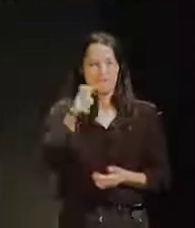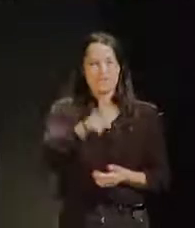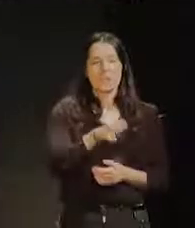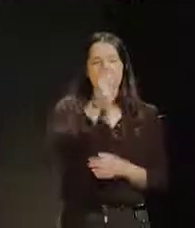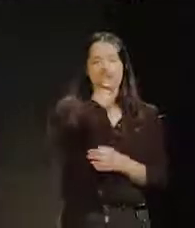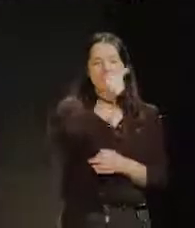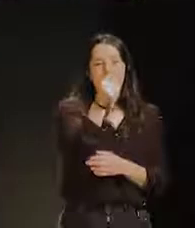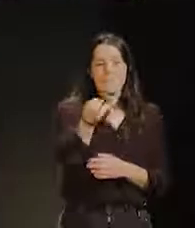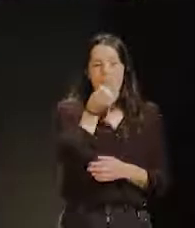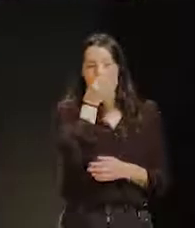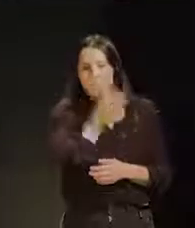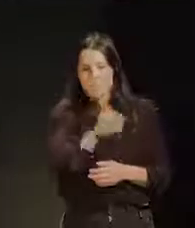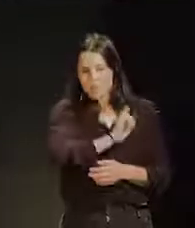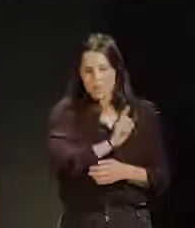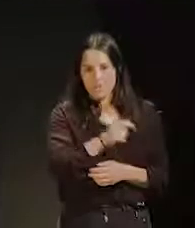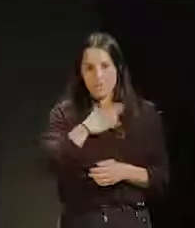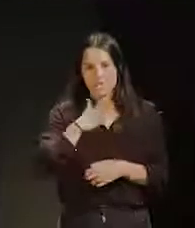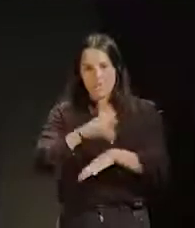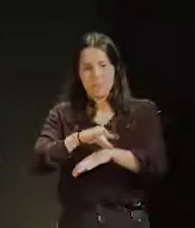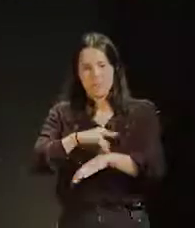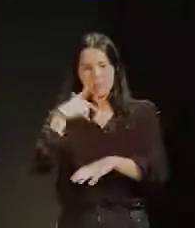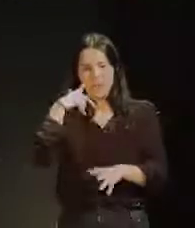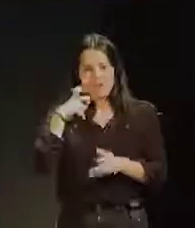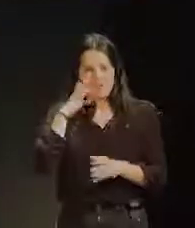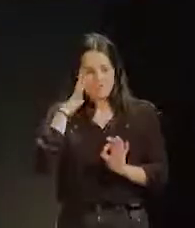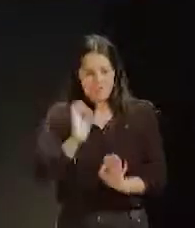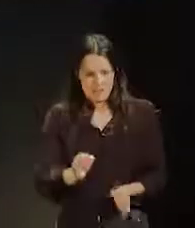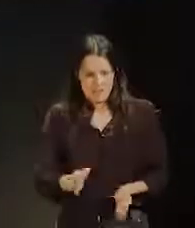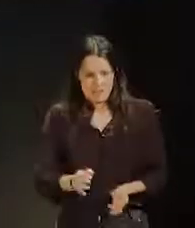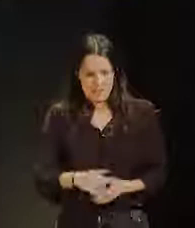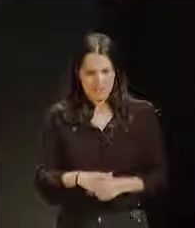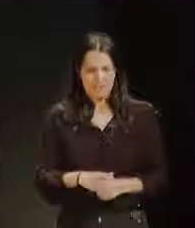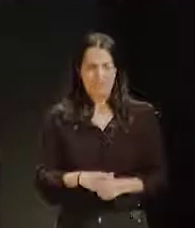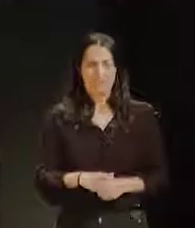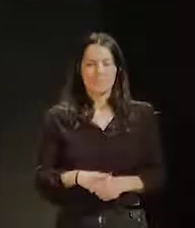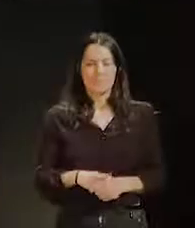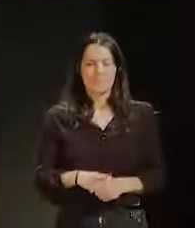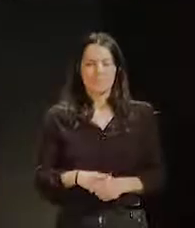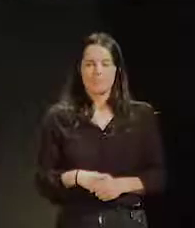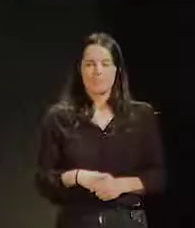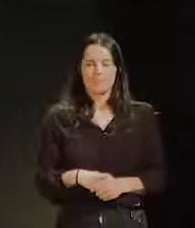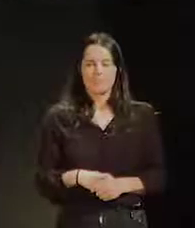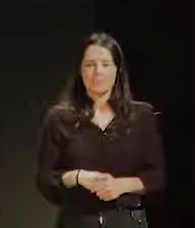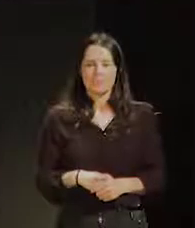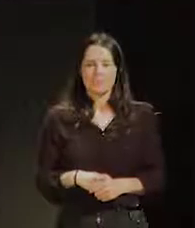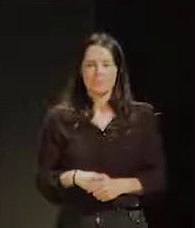título académico que diga, soy licenciado en